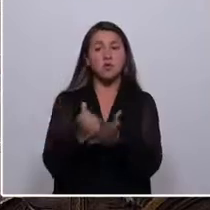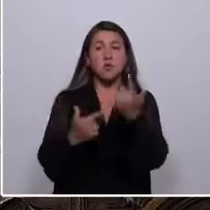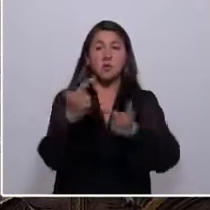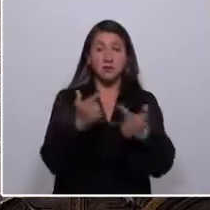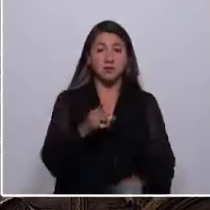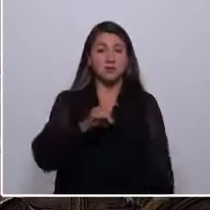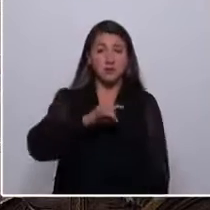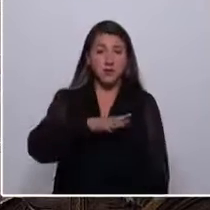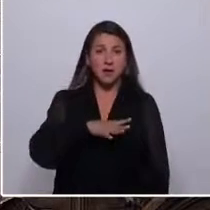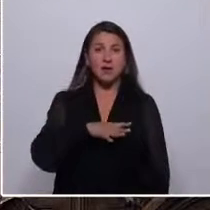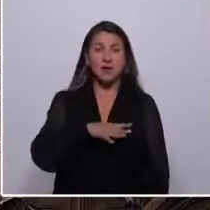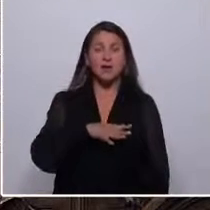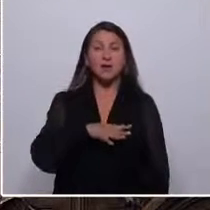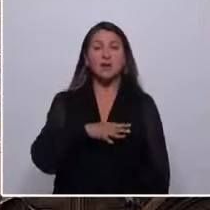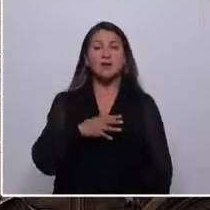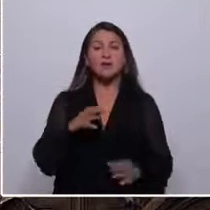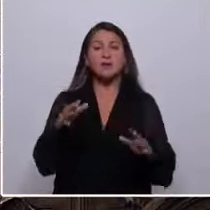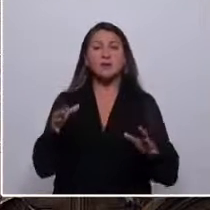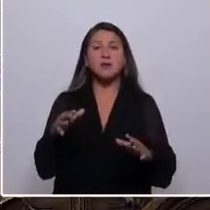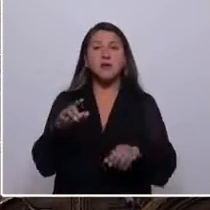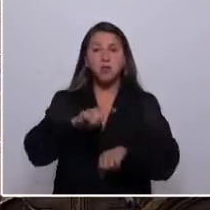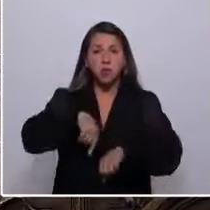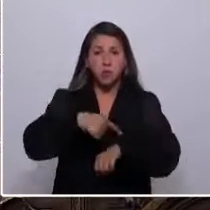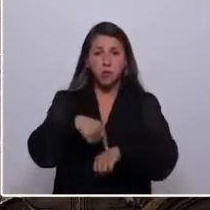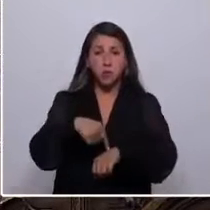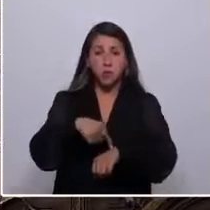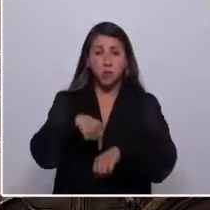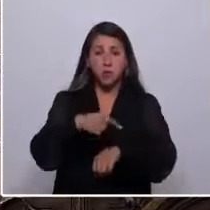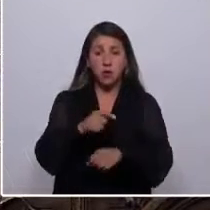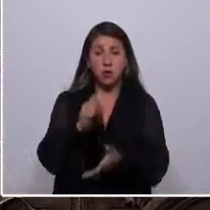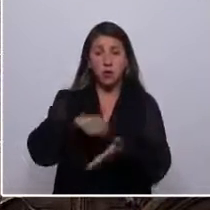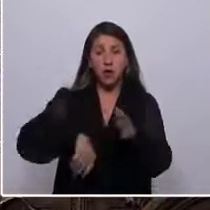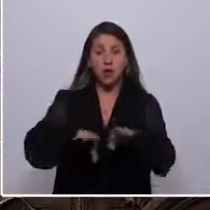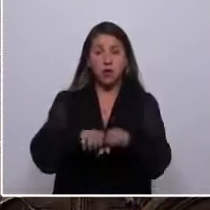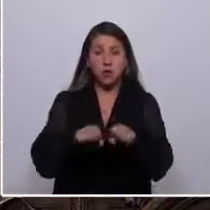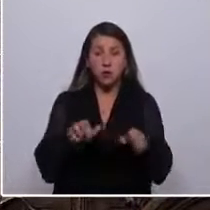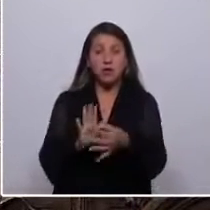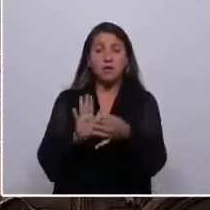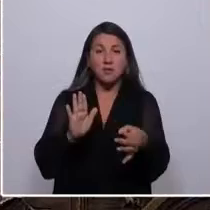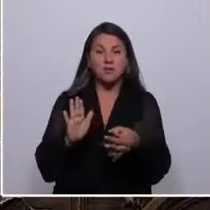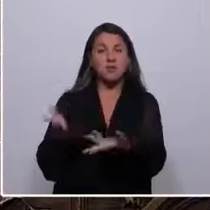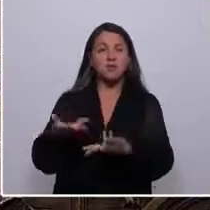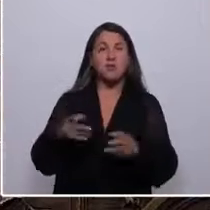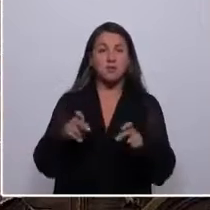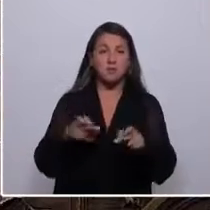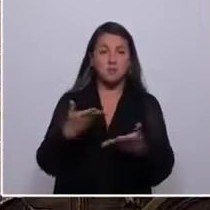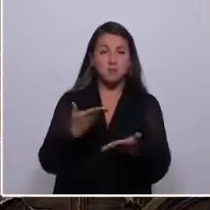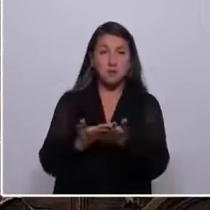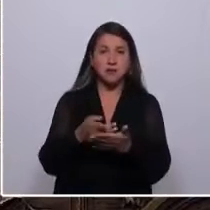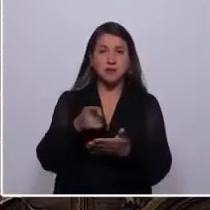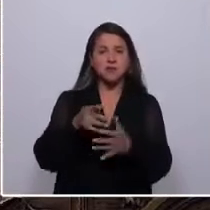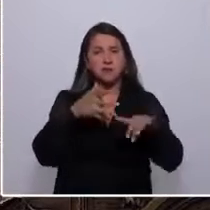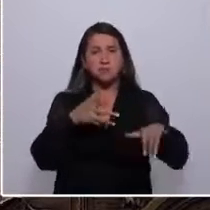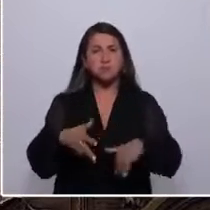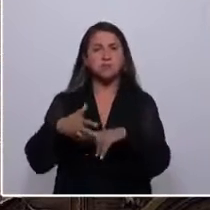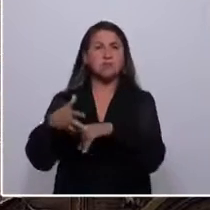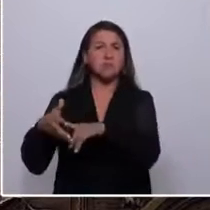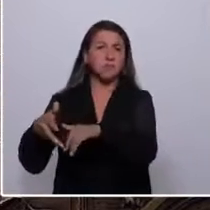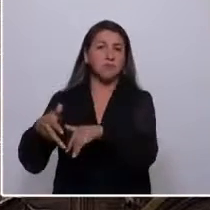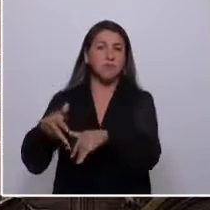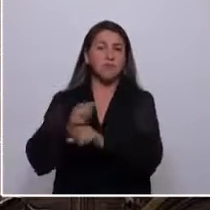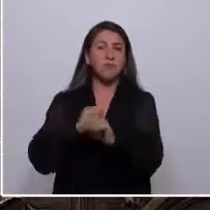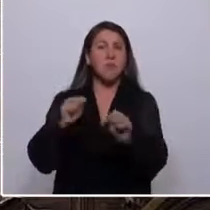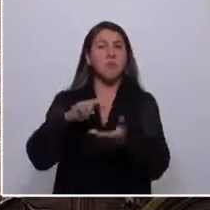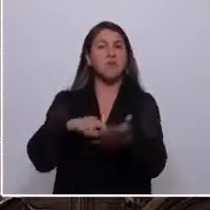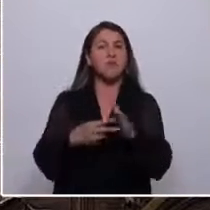chilena reinante se reuniera a altas horas de la noche para firmar un acuerdo que dijeron nos traería paz. Ese fue el estallido social, ese estallido social que han